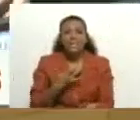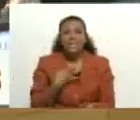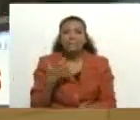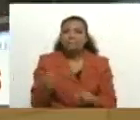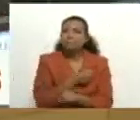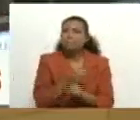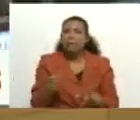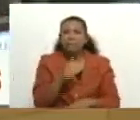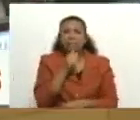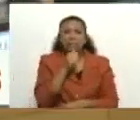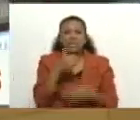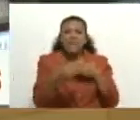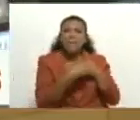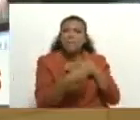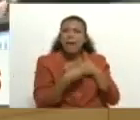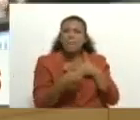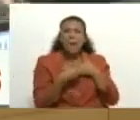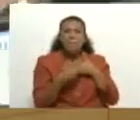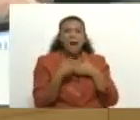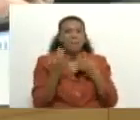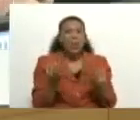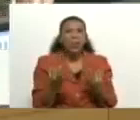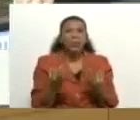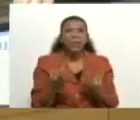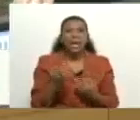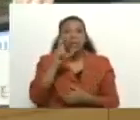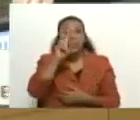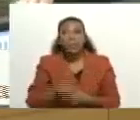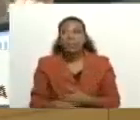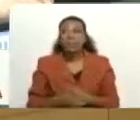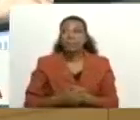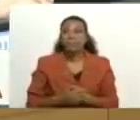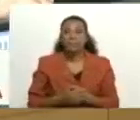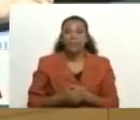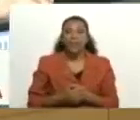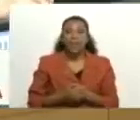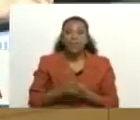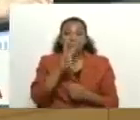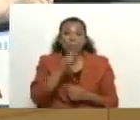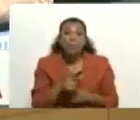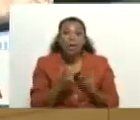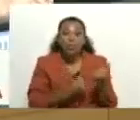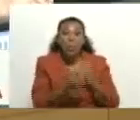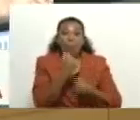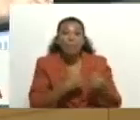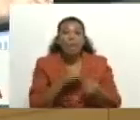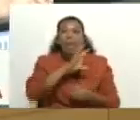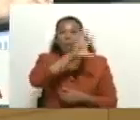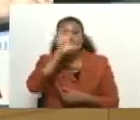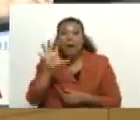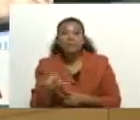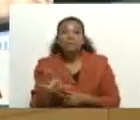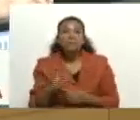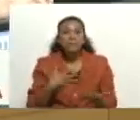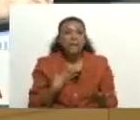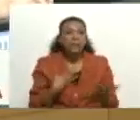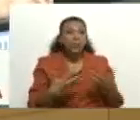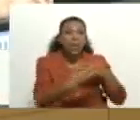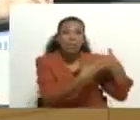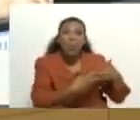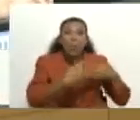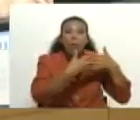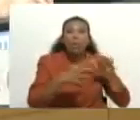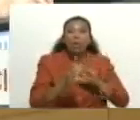sufriendo el impacto de estas medidas en sus vidas cotidianas, en la vida económica de sus naciones y en el ejercicio de sus